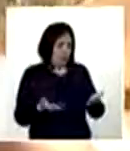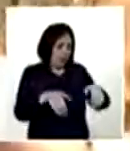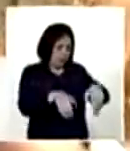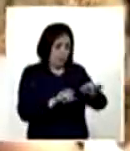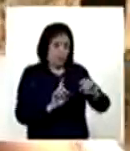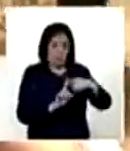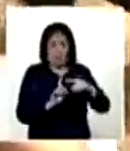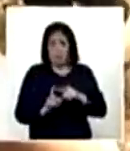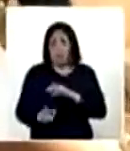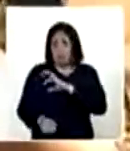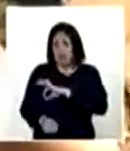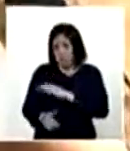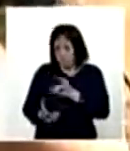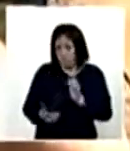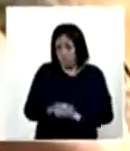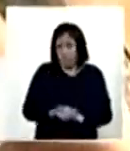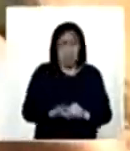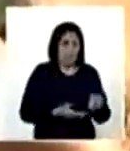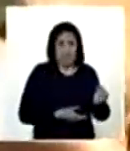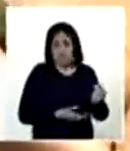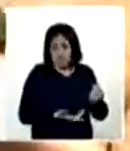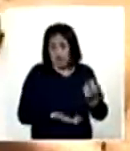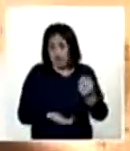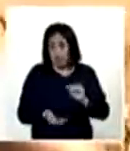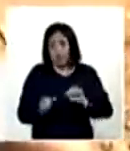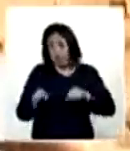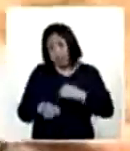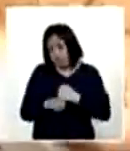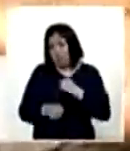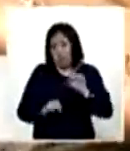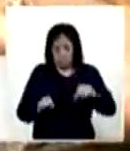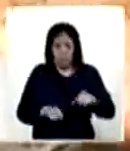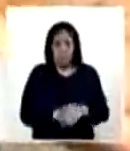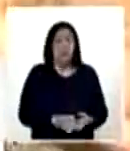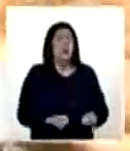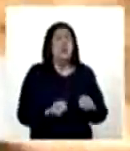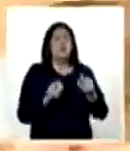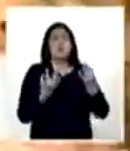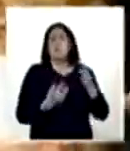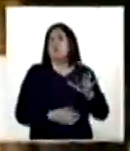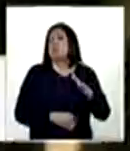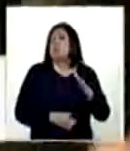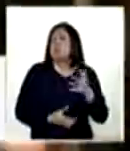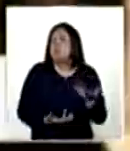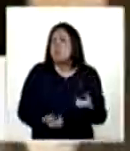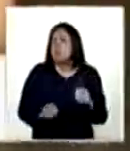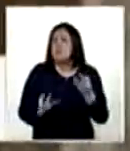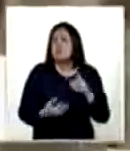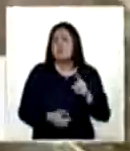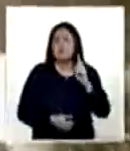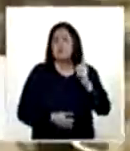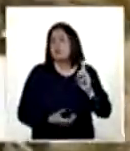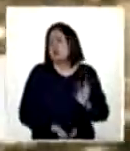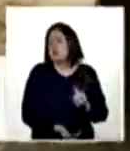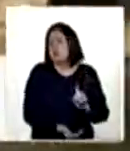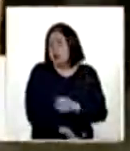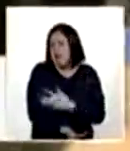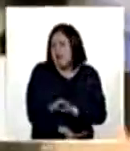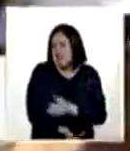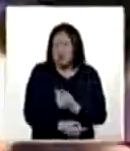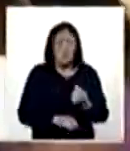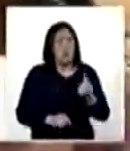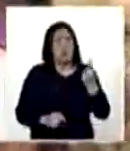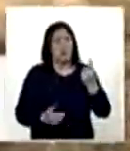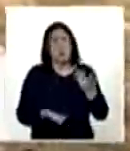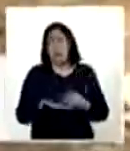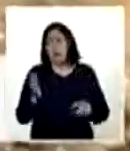voy aprovechando para hacer un poco de platita. Así es, así es. ¿Cuánto más o menos cobran ustedes por tocar una canción o